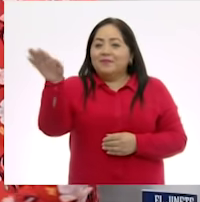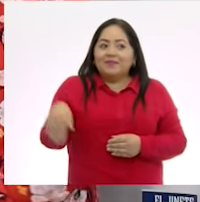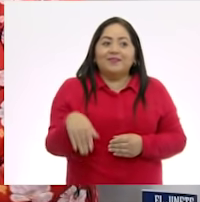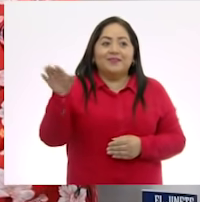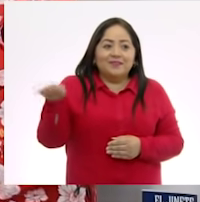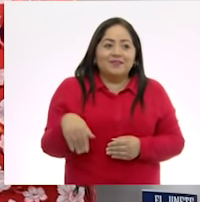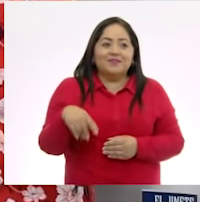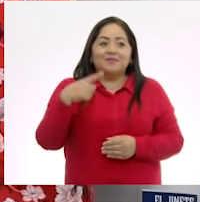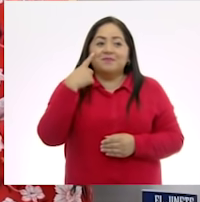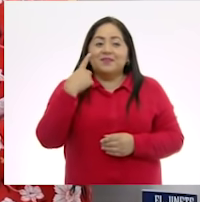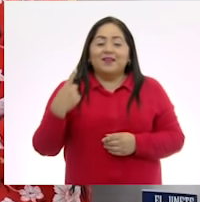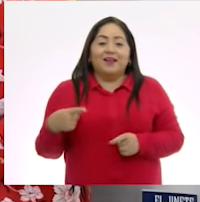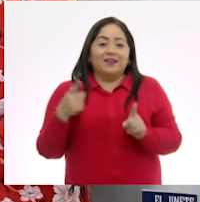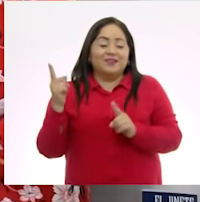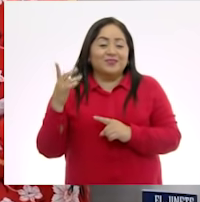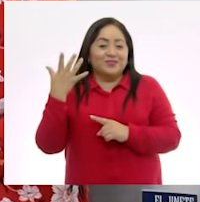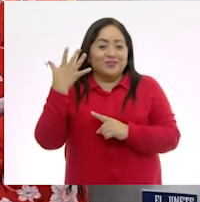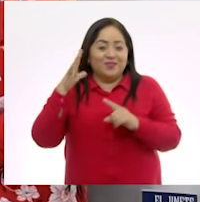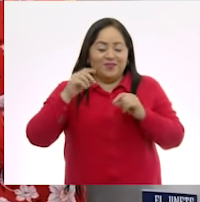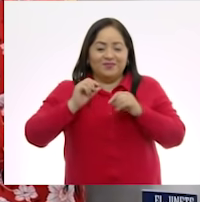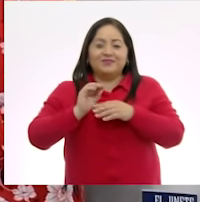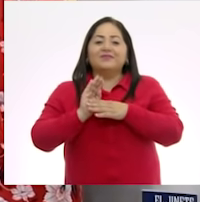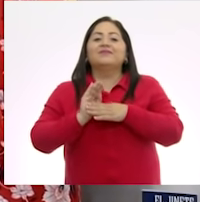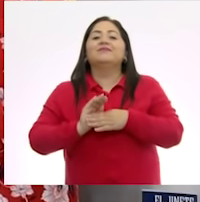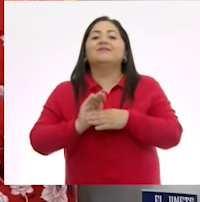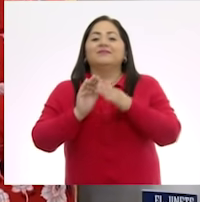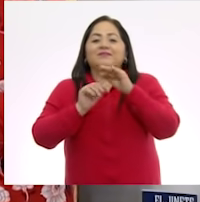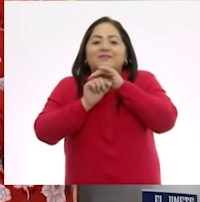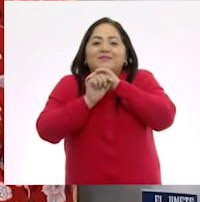Asómate, señor Sol.